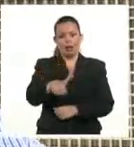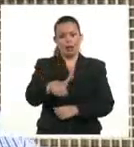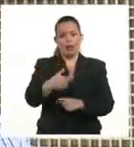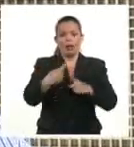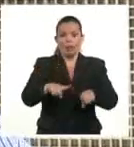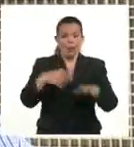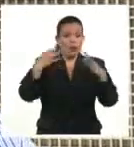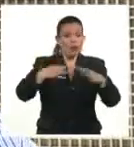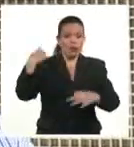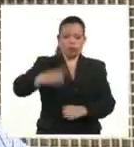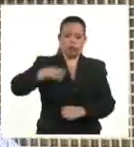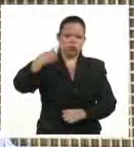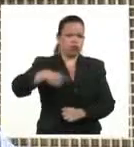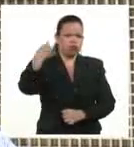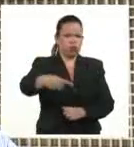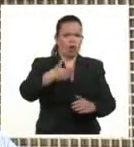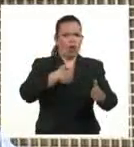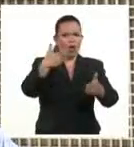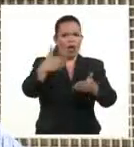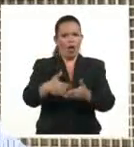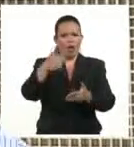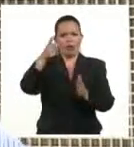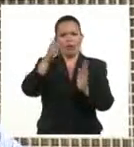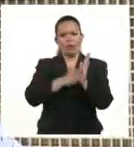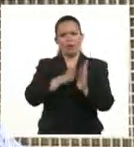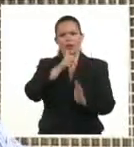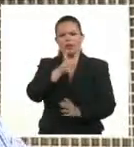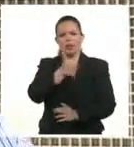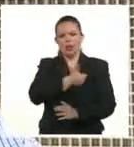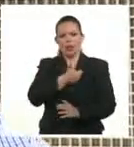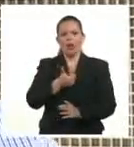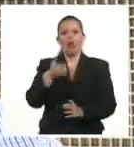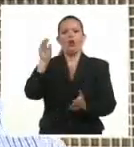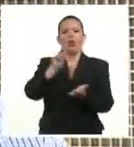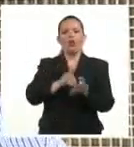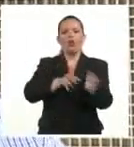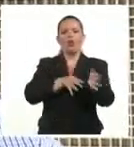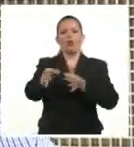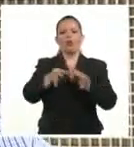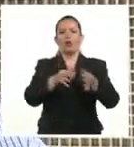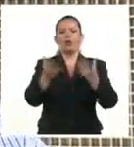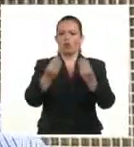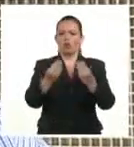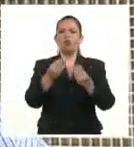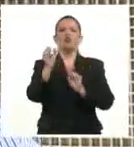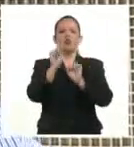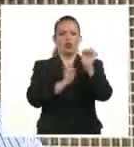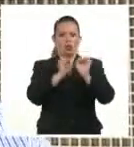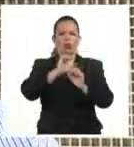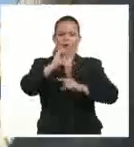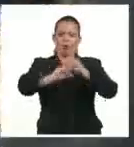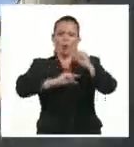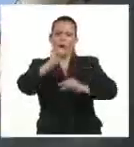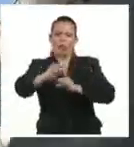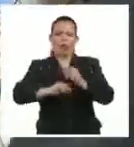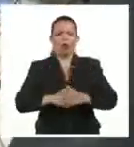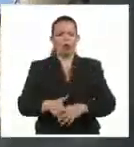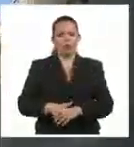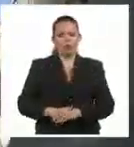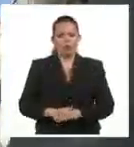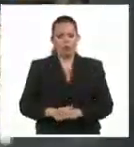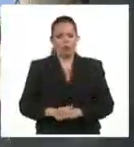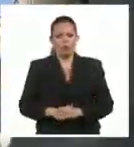sistemáticamente hasta el mes de diciembre estaremos instalando un grupo de motores que han sido remanufacturados y que irán arribando al país paulatinamente.